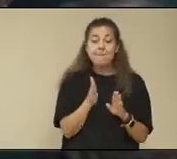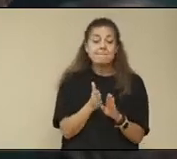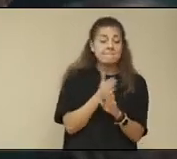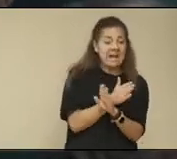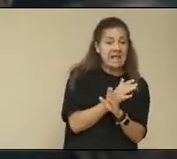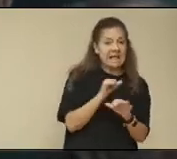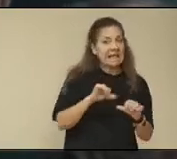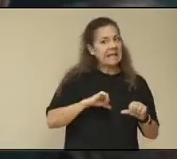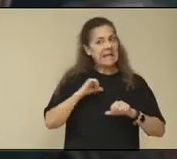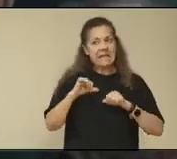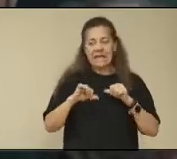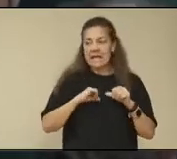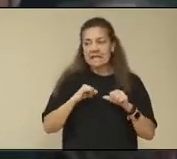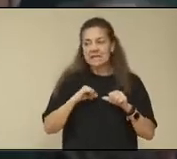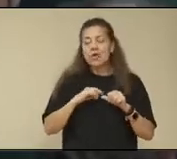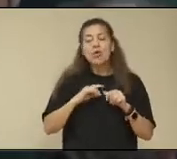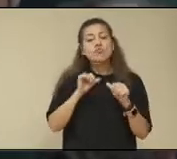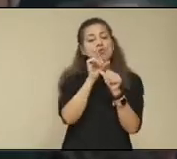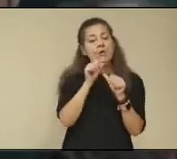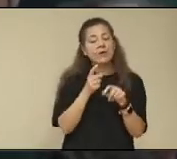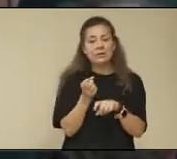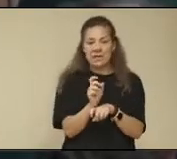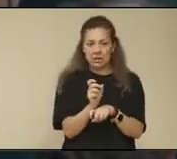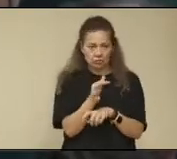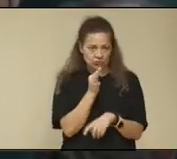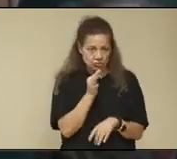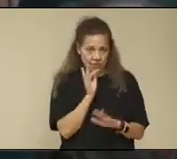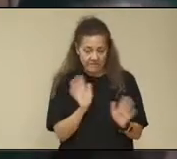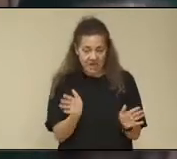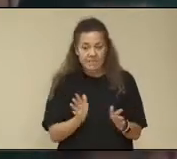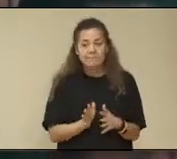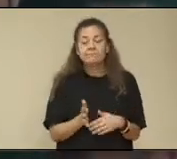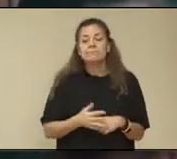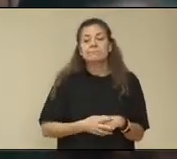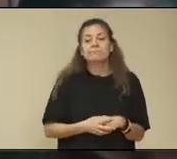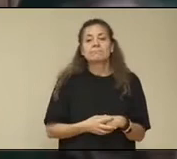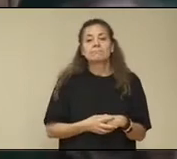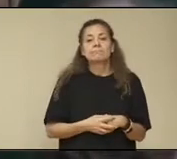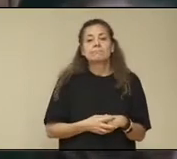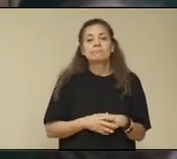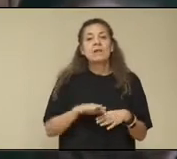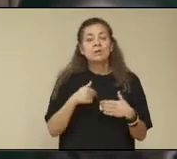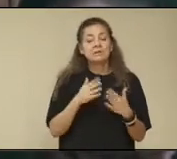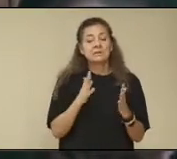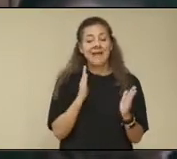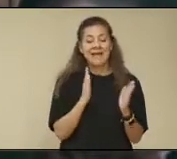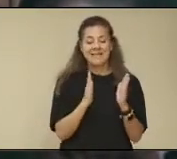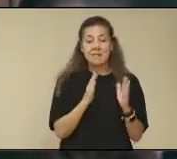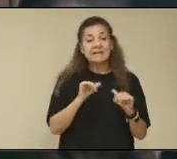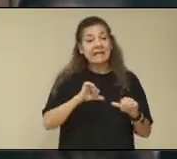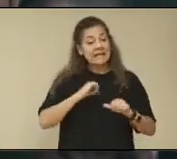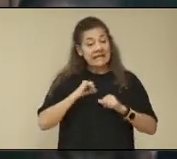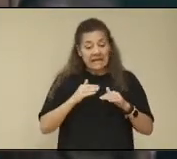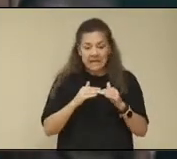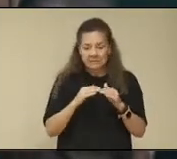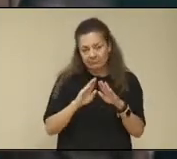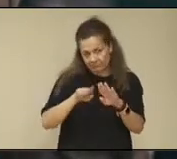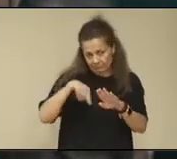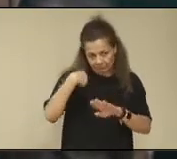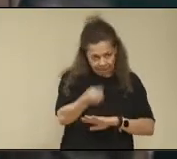preclínicas con modelos de ratón todavía y, bueno, pues las etapas clínicas vendrán